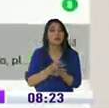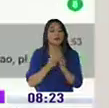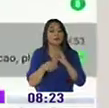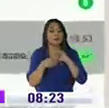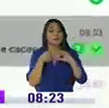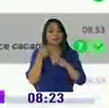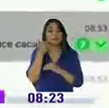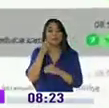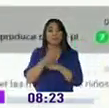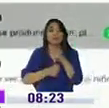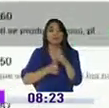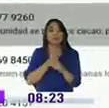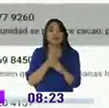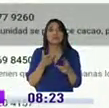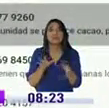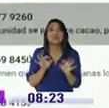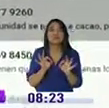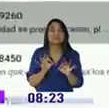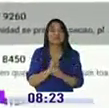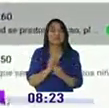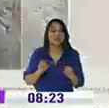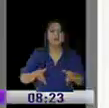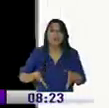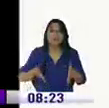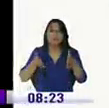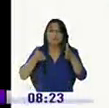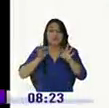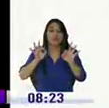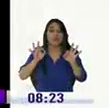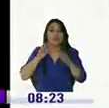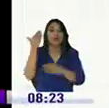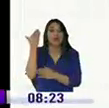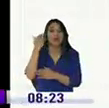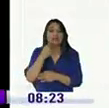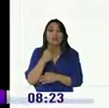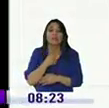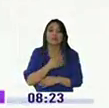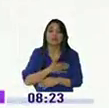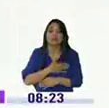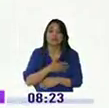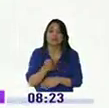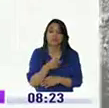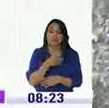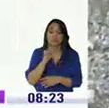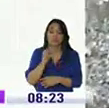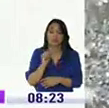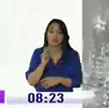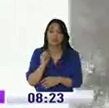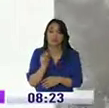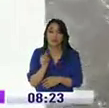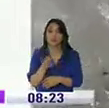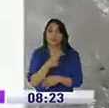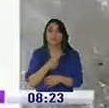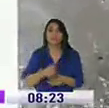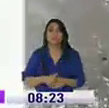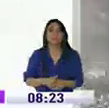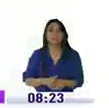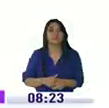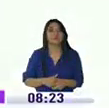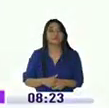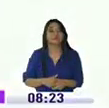10 años no tenemos bien buen estado. 10 años del alcalde, hay que decirle, de la Maná. Vea, esto. Uy, no, pero esto está